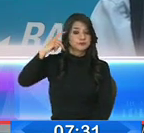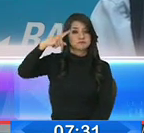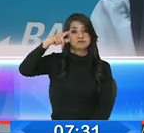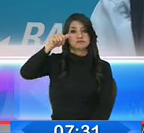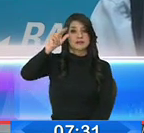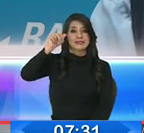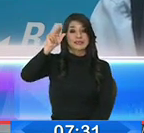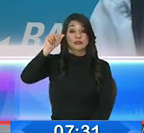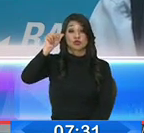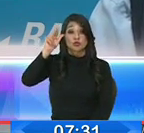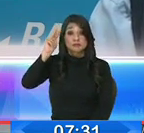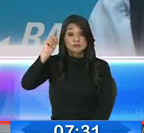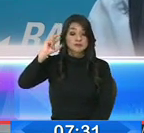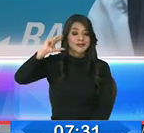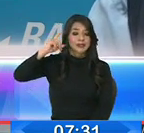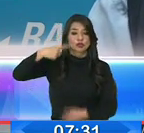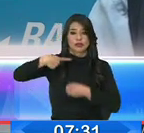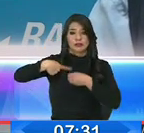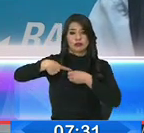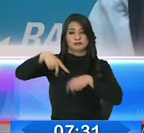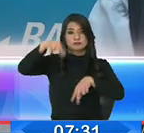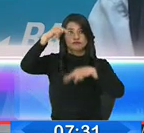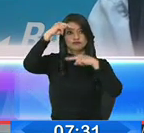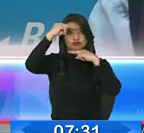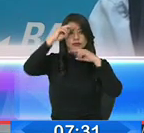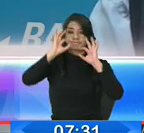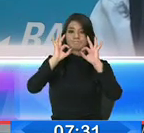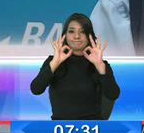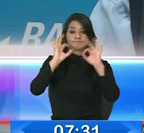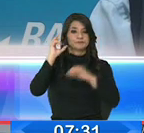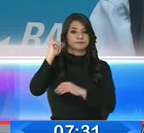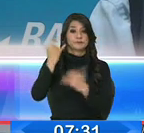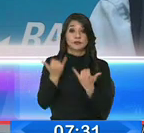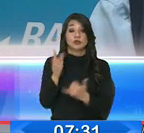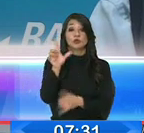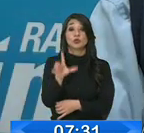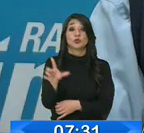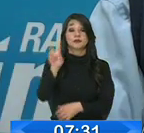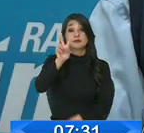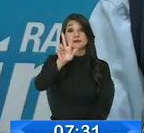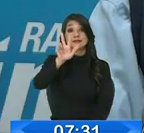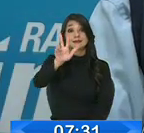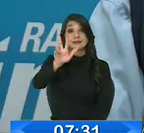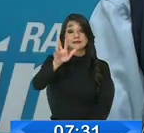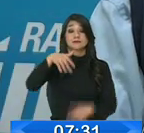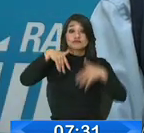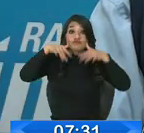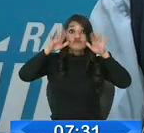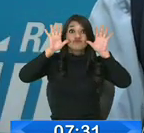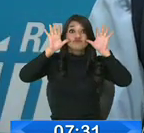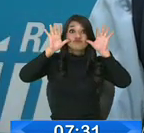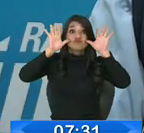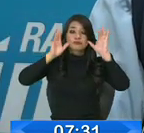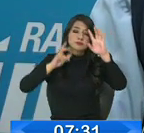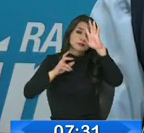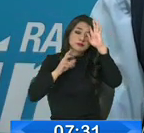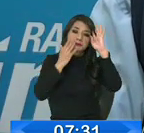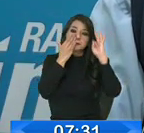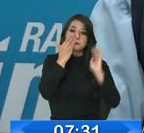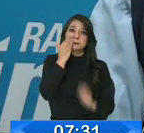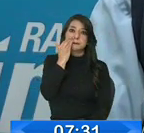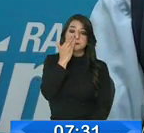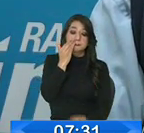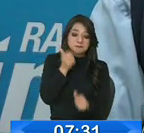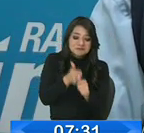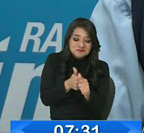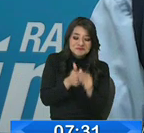Radio Quito, La Voz de la Capital, Noticiero Líder en la Radio. Hoy es lunes 23 de diciembre, vísperas de la